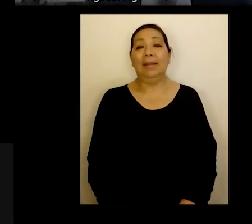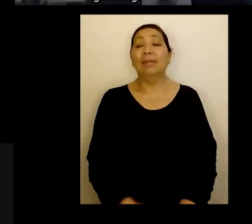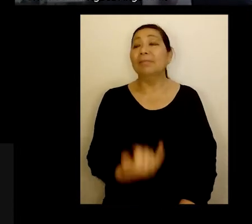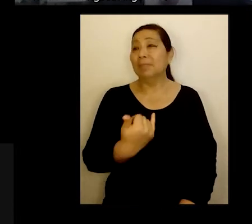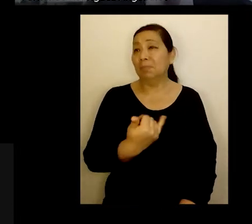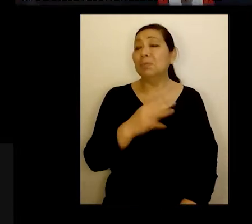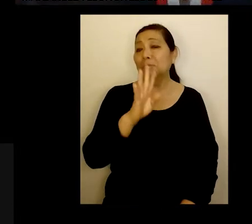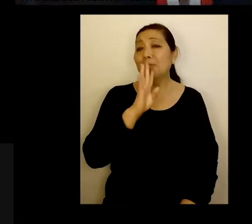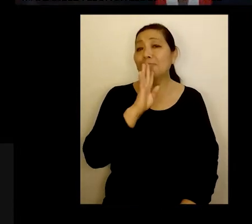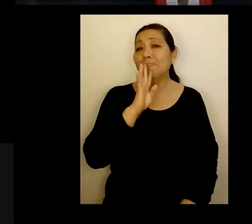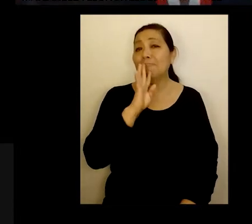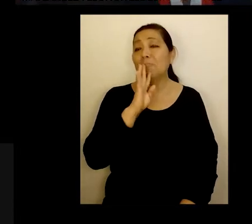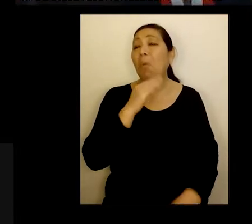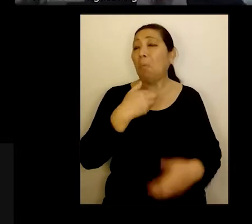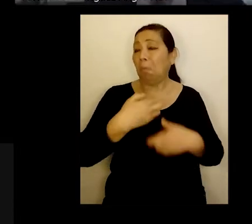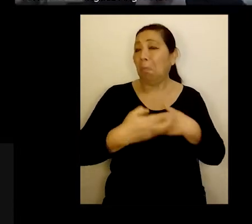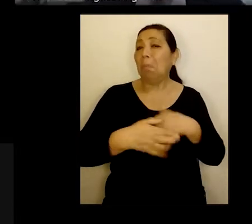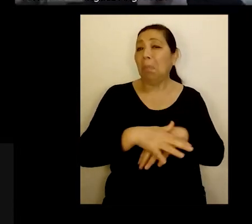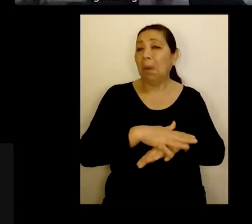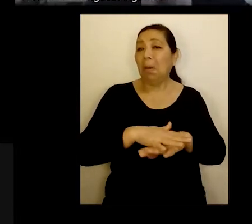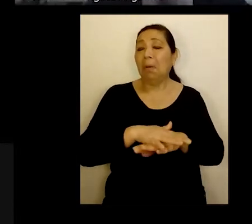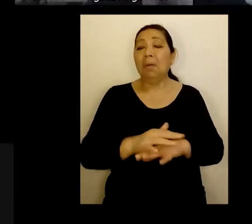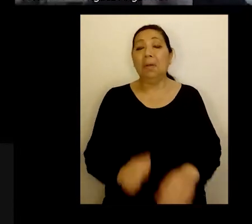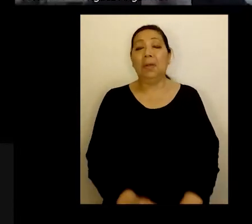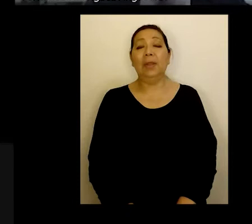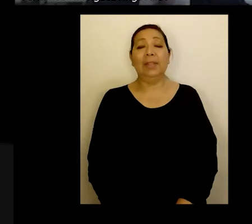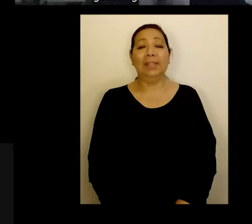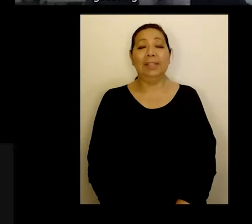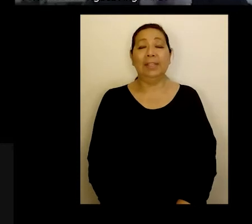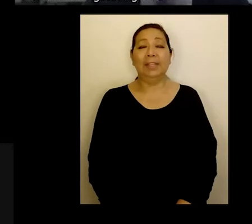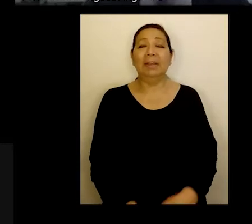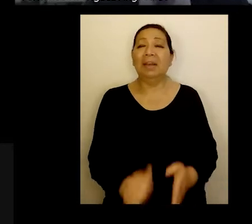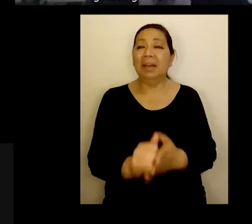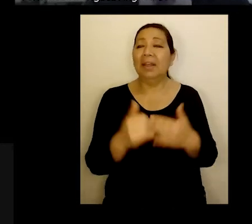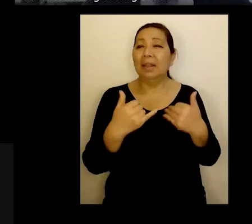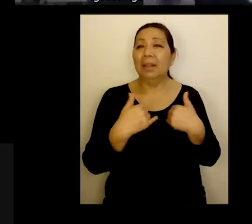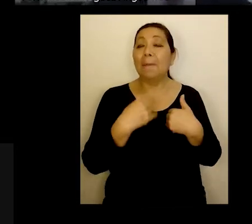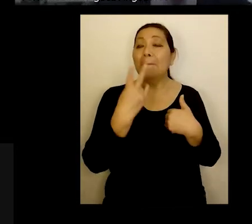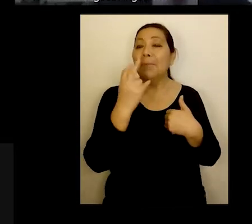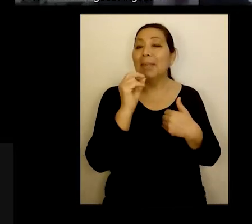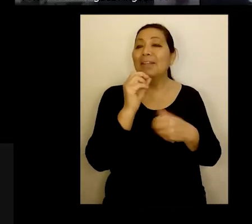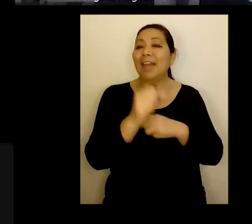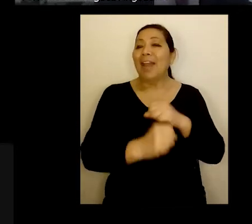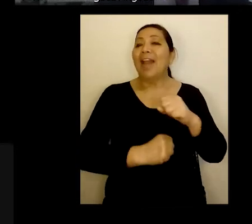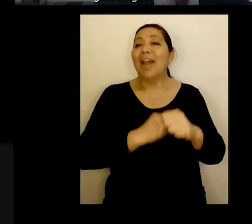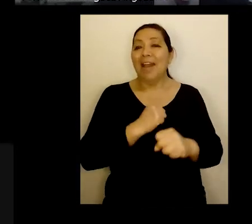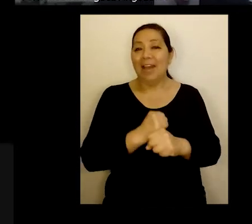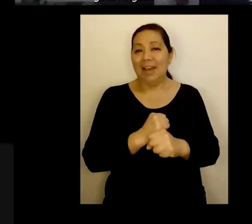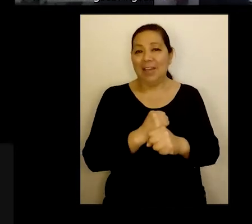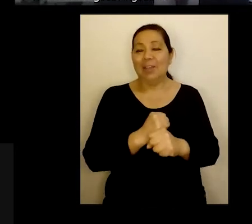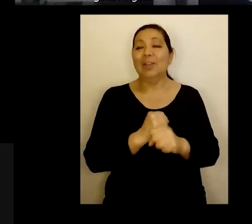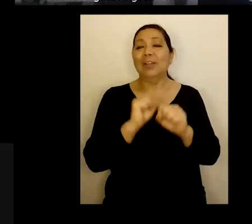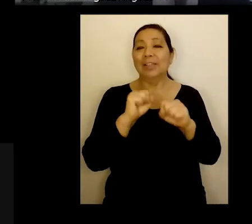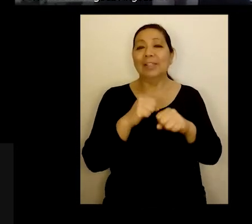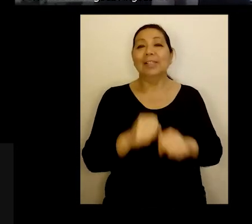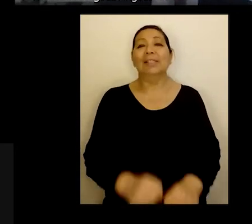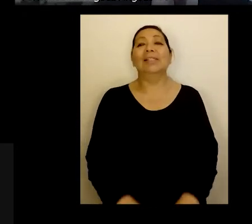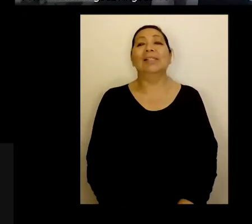Estamos hablando de un procedimiento administrativo que tiene 20 años. En